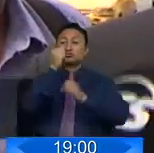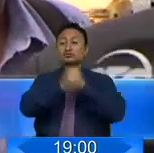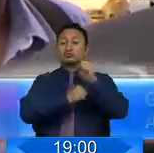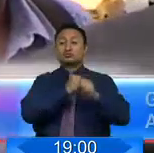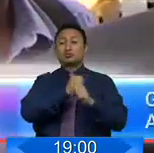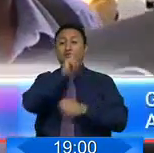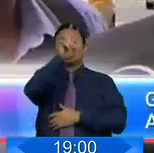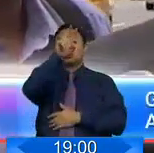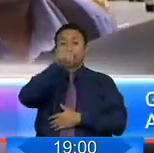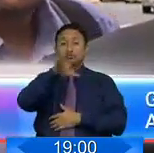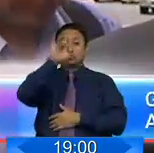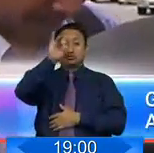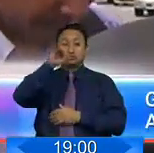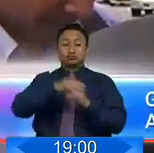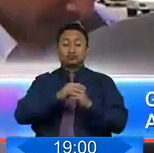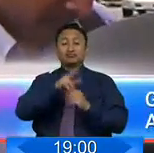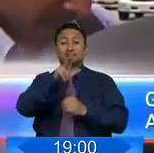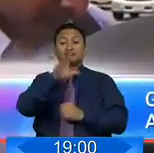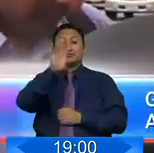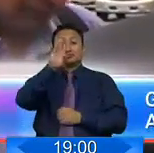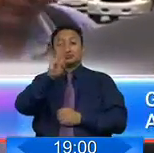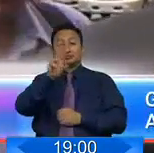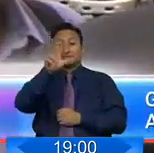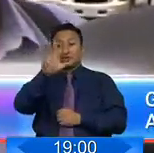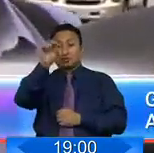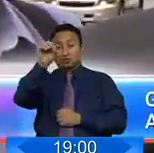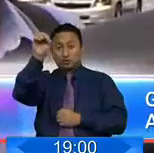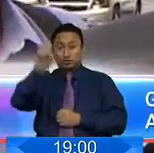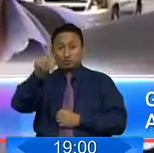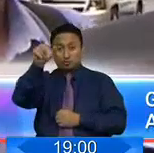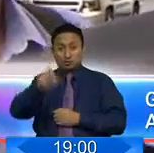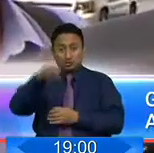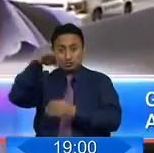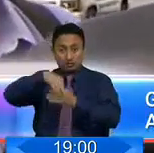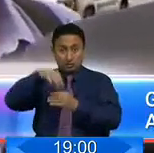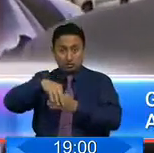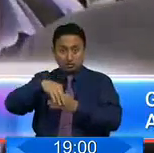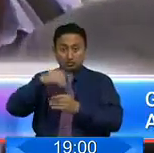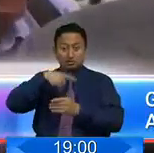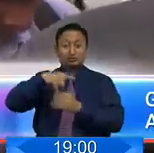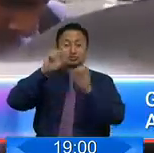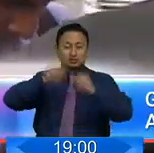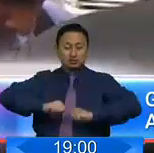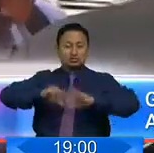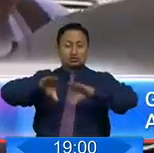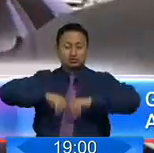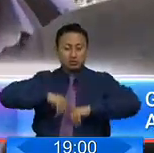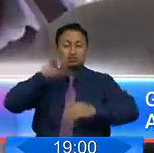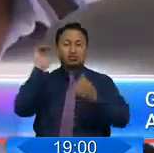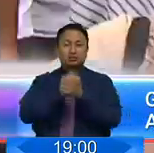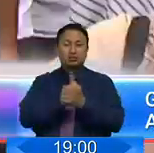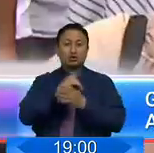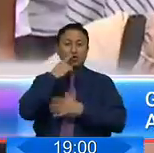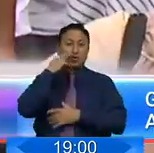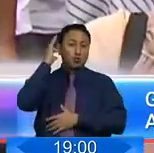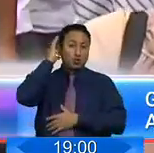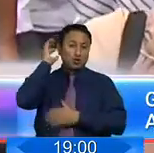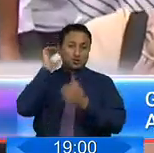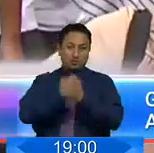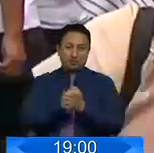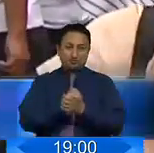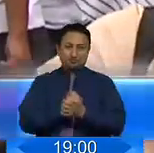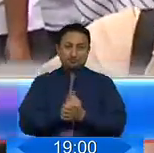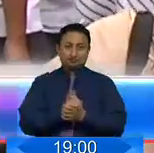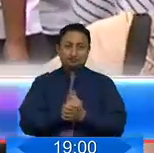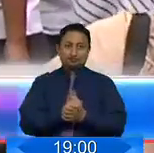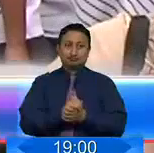el 63% de los votantes dieron por aceptado el artículo 67. Que el matrimonio es la unión